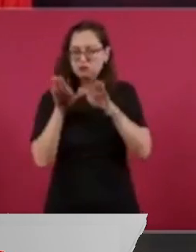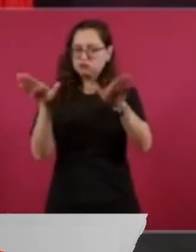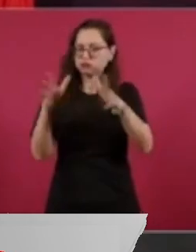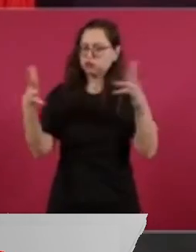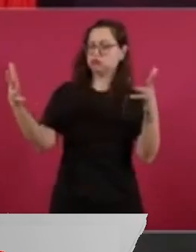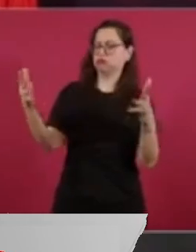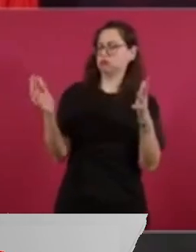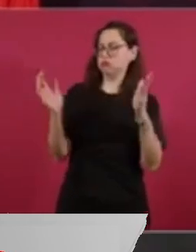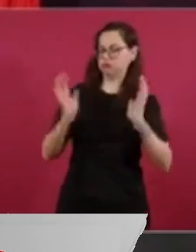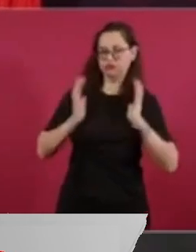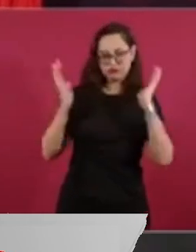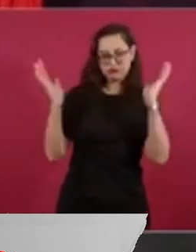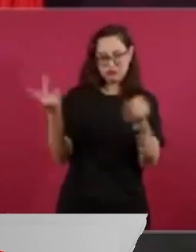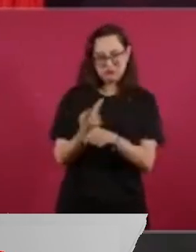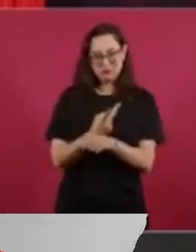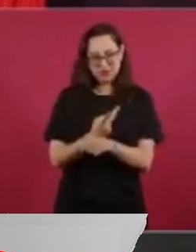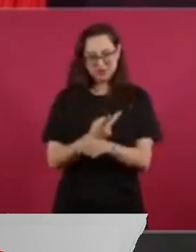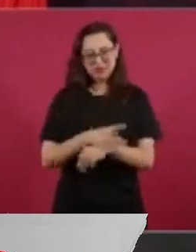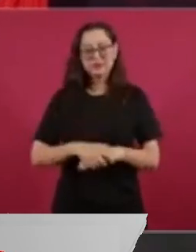¿Sí?